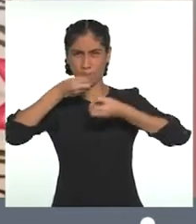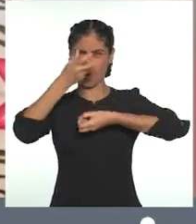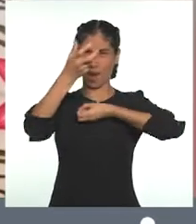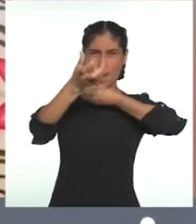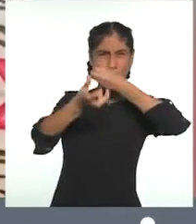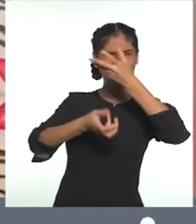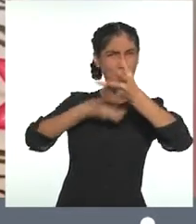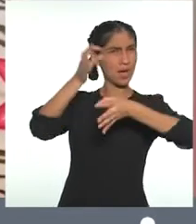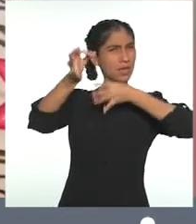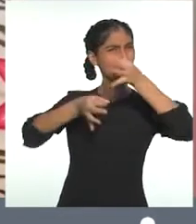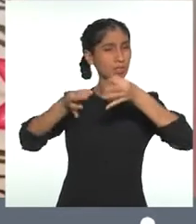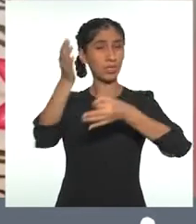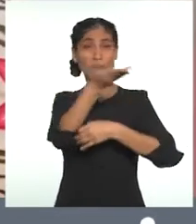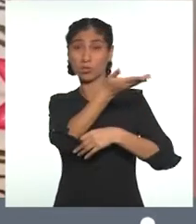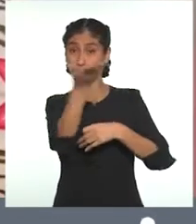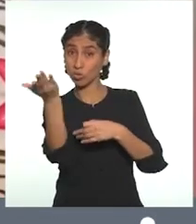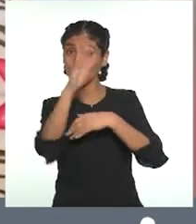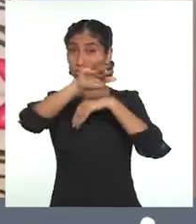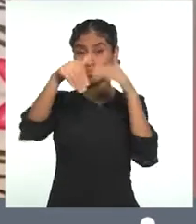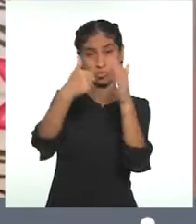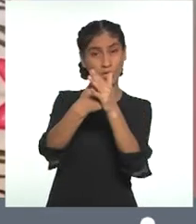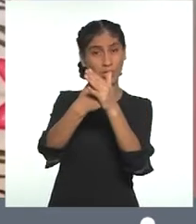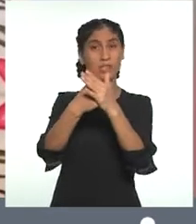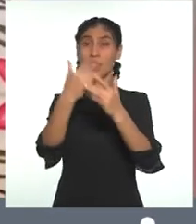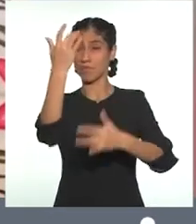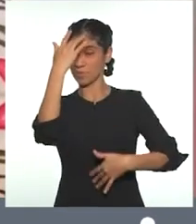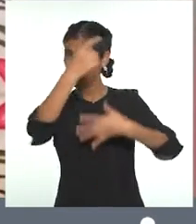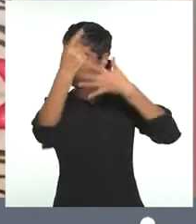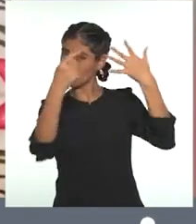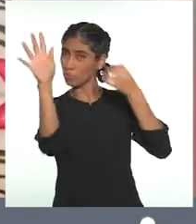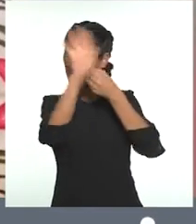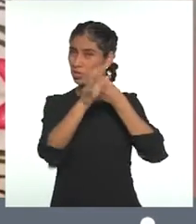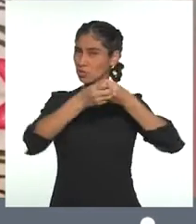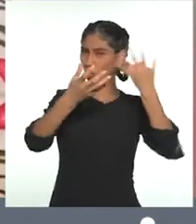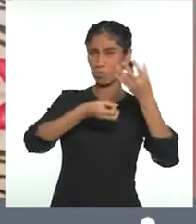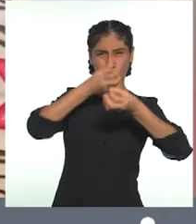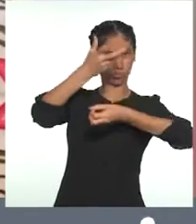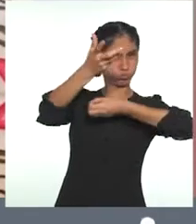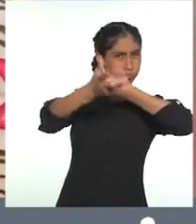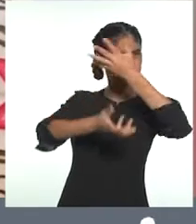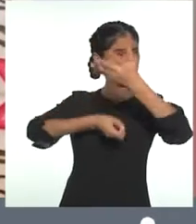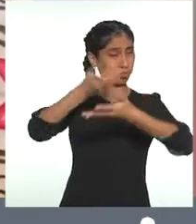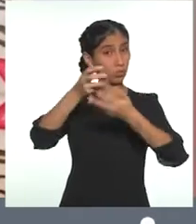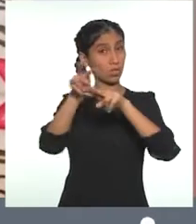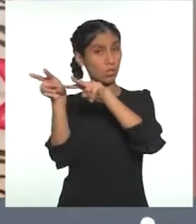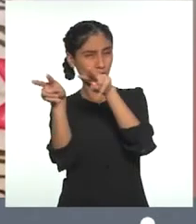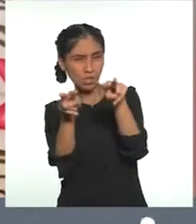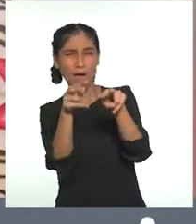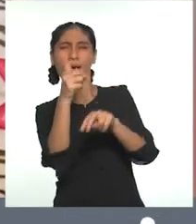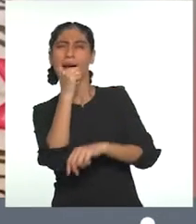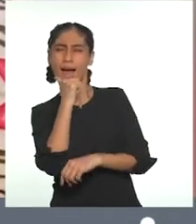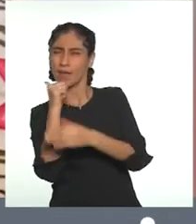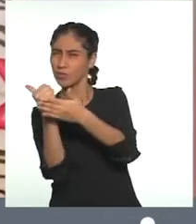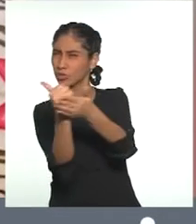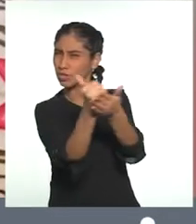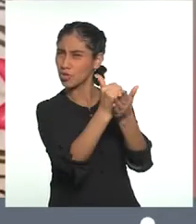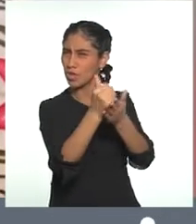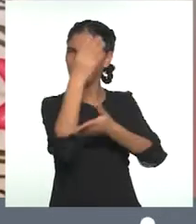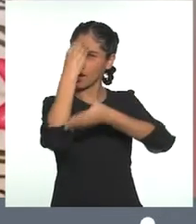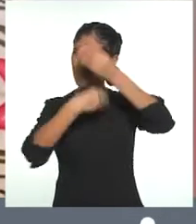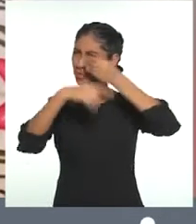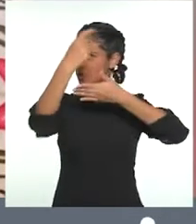a conocer la prevención que tenemos que tener nosotros. Estos también nos disponen a